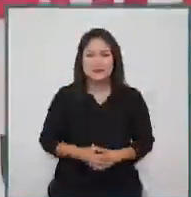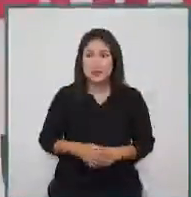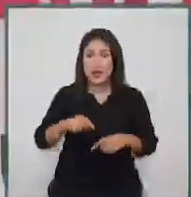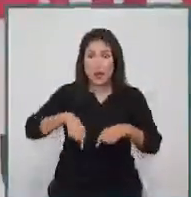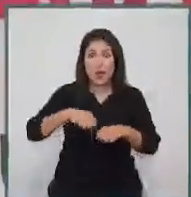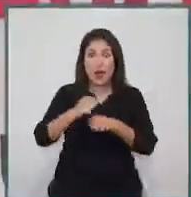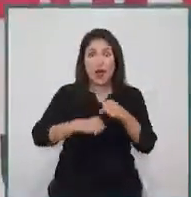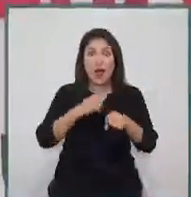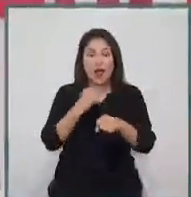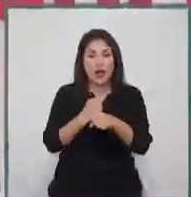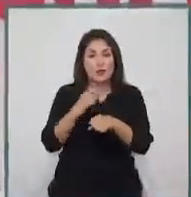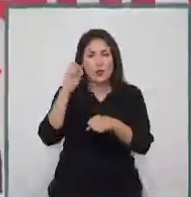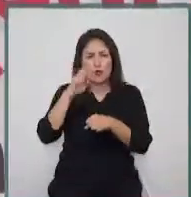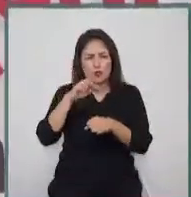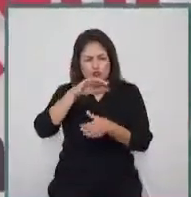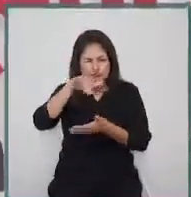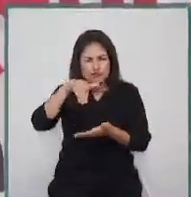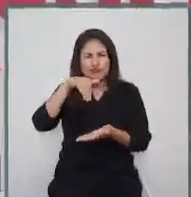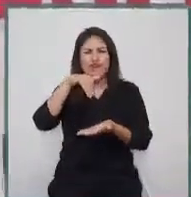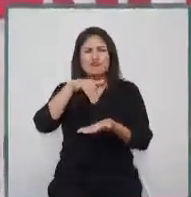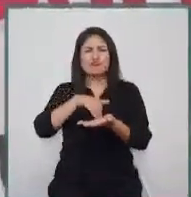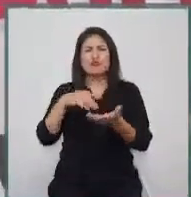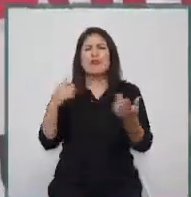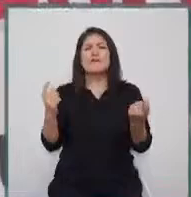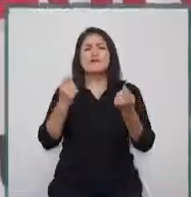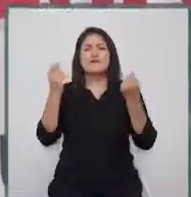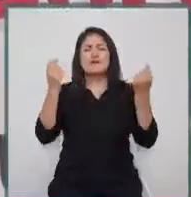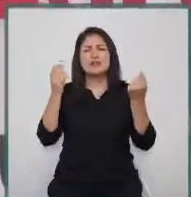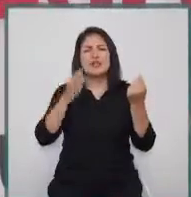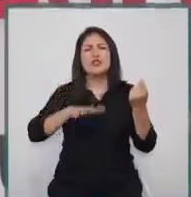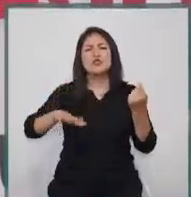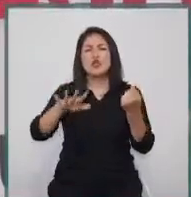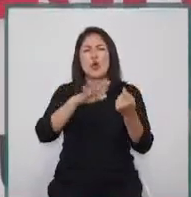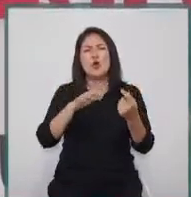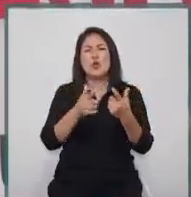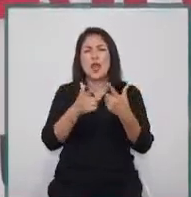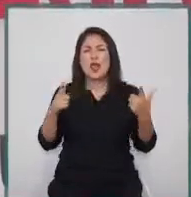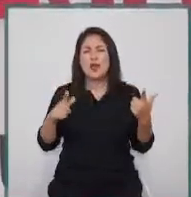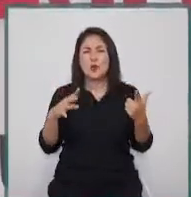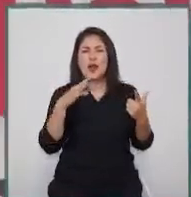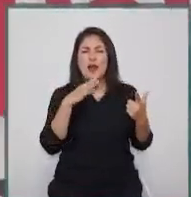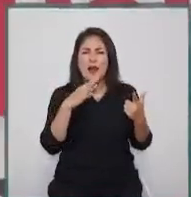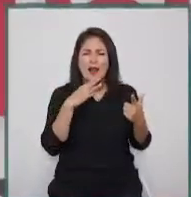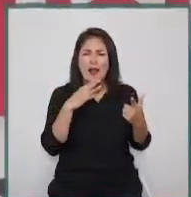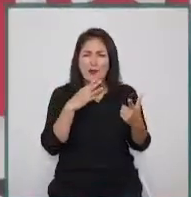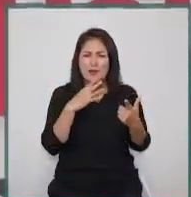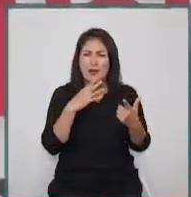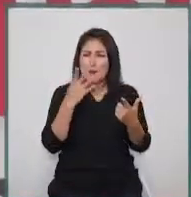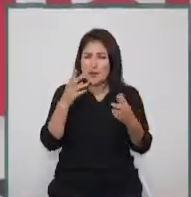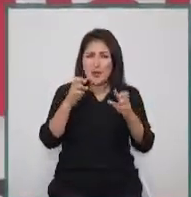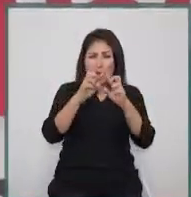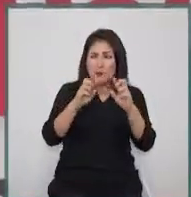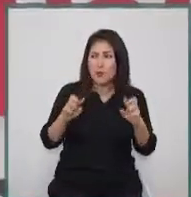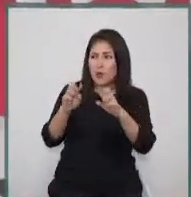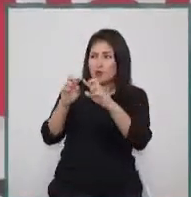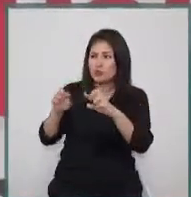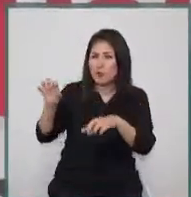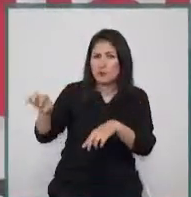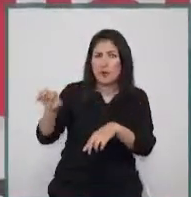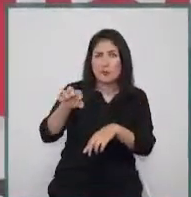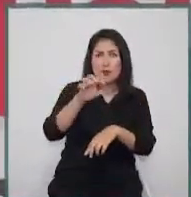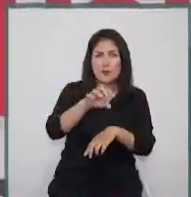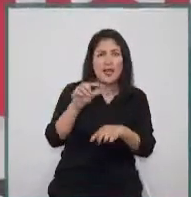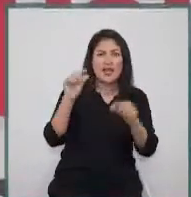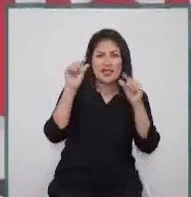Este año, en Puno, siendo la sede principal del festival de Hablemos Nuestras Lenguas en su edición Bicentenario, donde tenemos a los pueblos